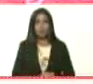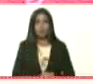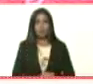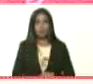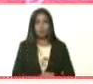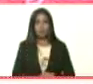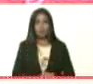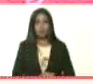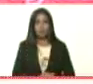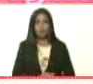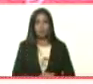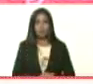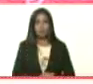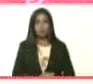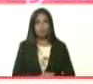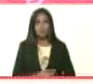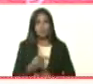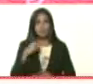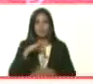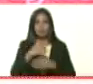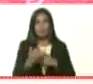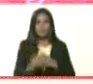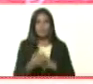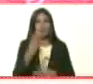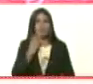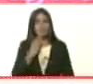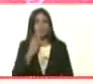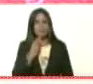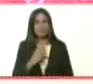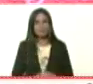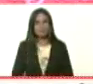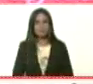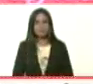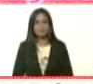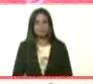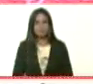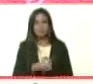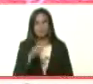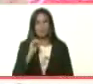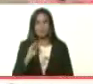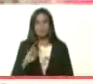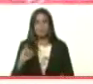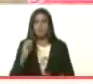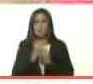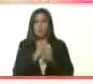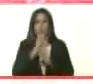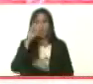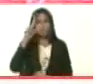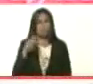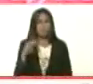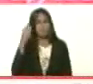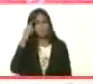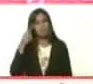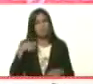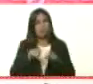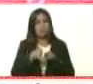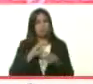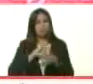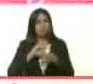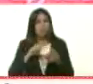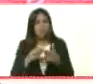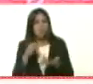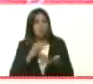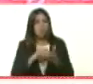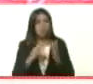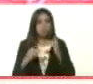motor. Tienen los planes, la experiencia. Están trabajando todos los días. Entonces hay que ponerlos